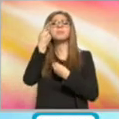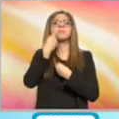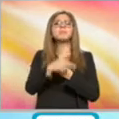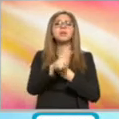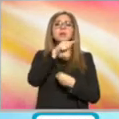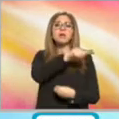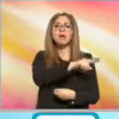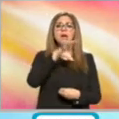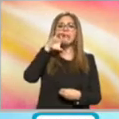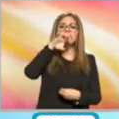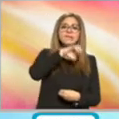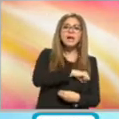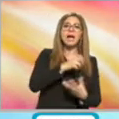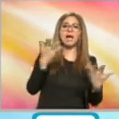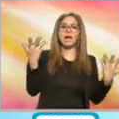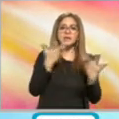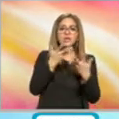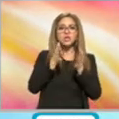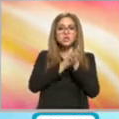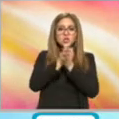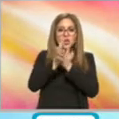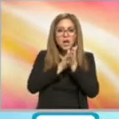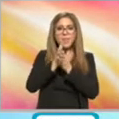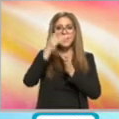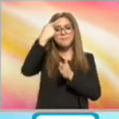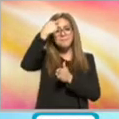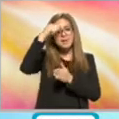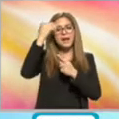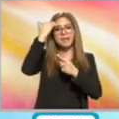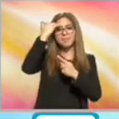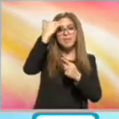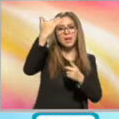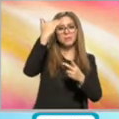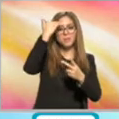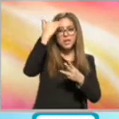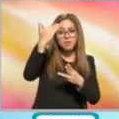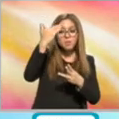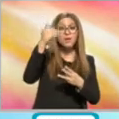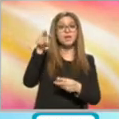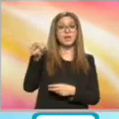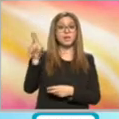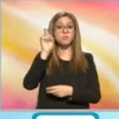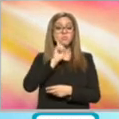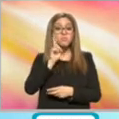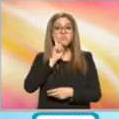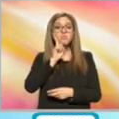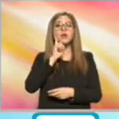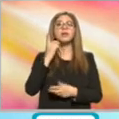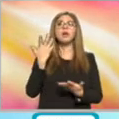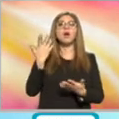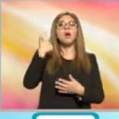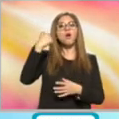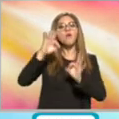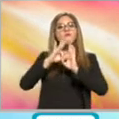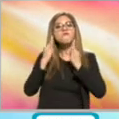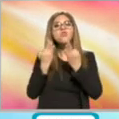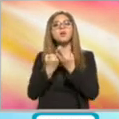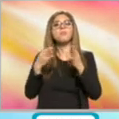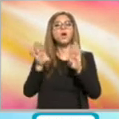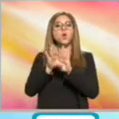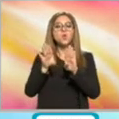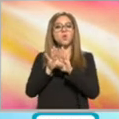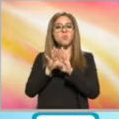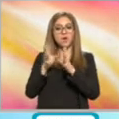la producción de chocolate para ocasión. Ok. Y ha buscado diferentes maneras, tanto de distribuirlo como